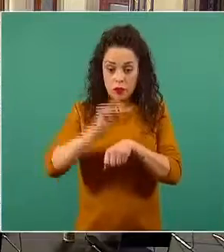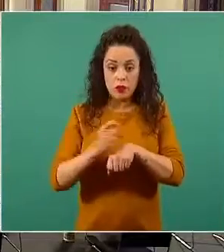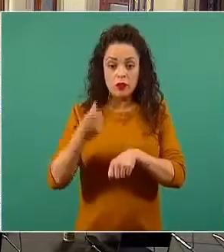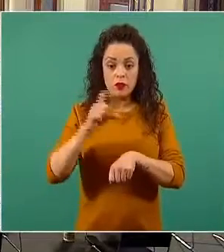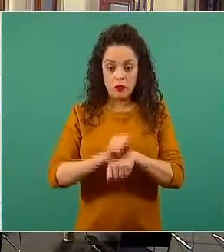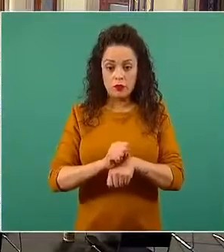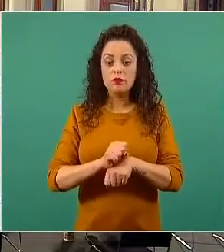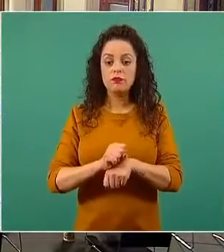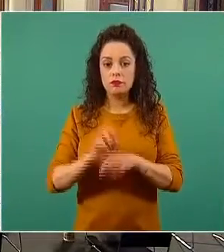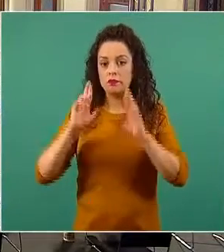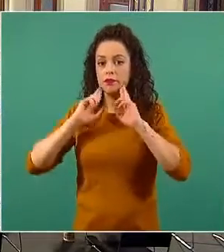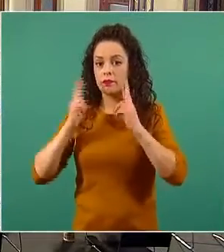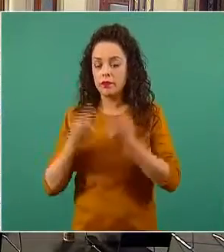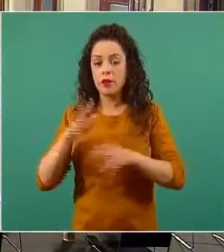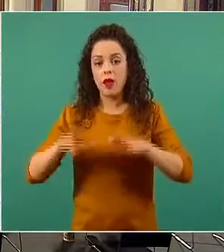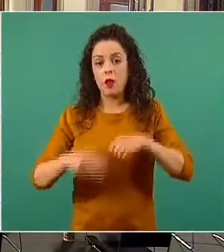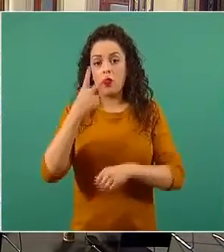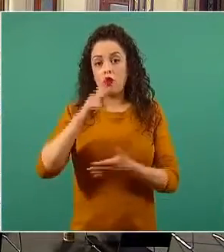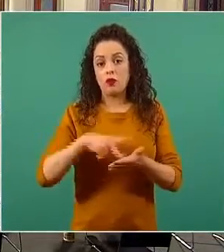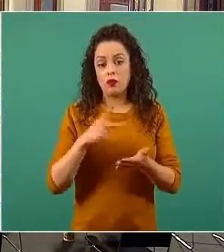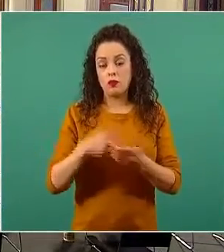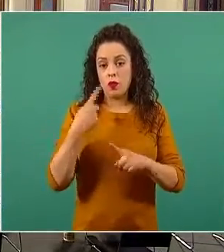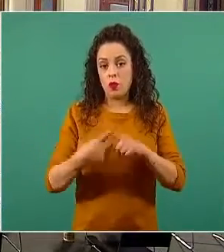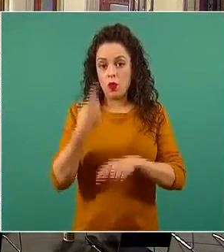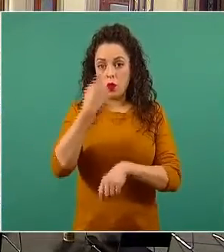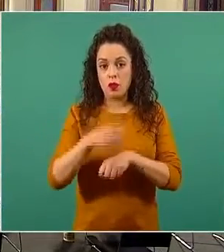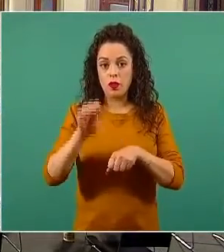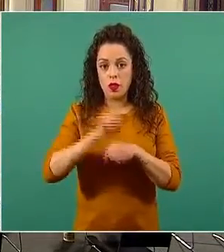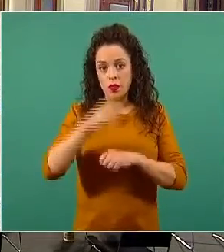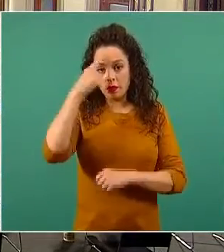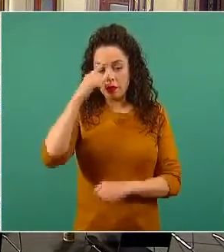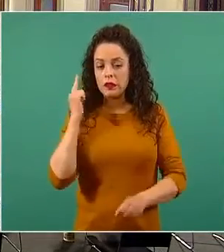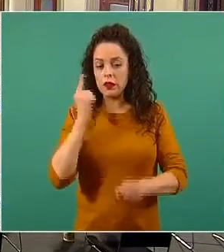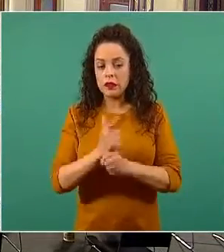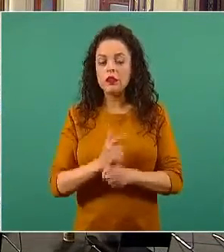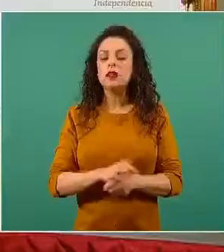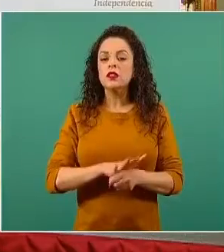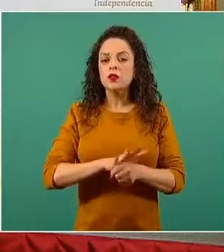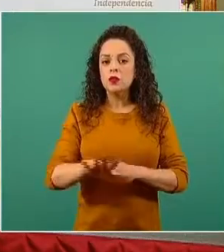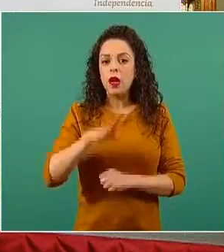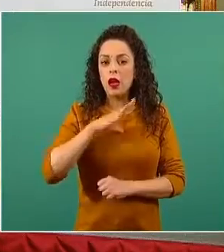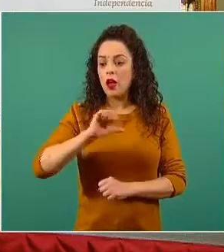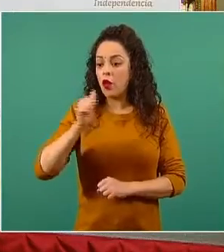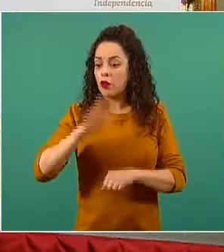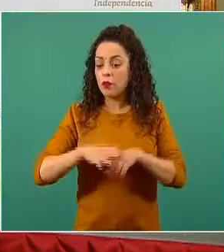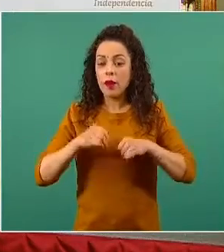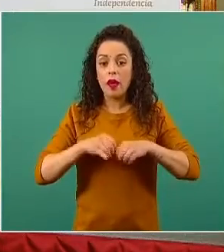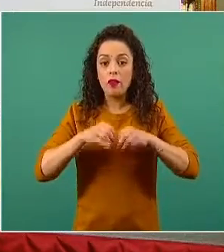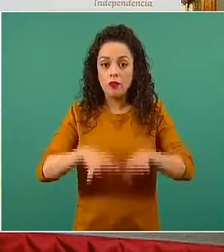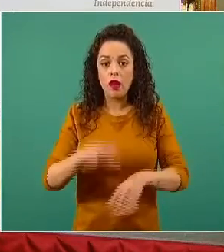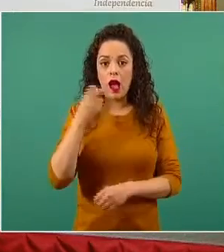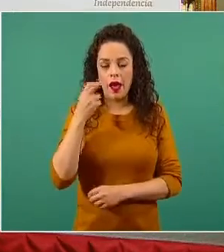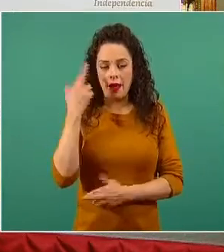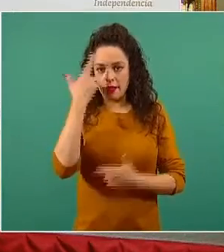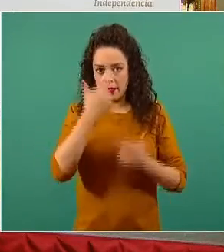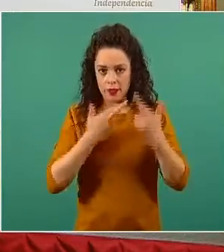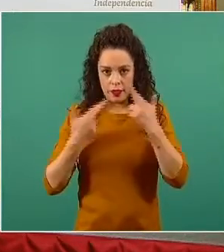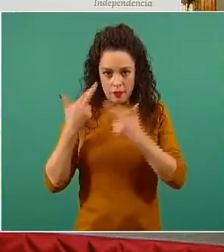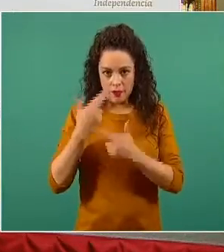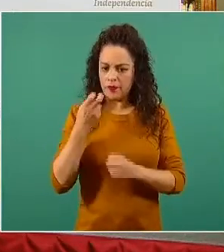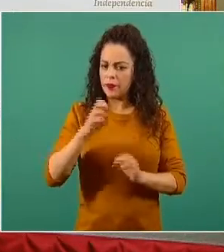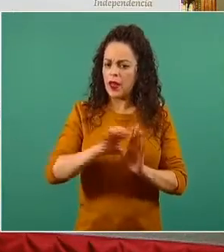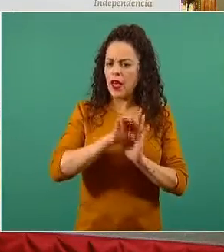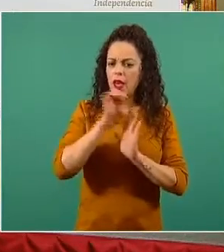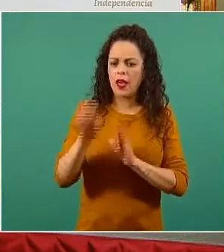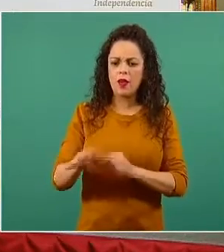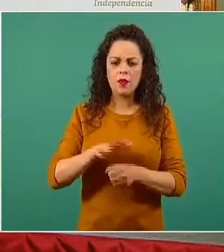la semana, para identificar los nuevos retos y las nuevas oportunidades. Fue así, por poner un ejemplo